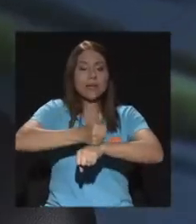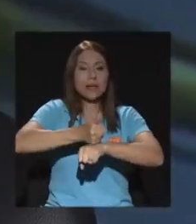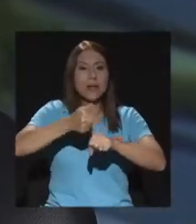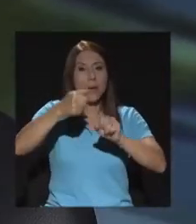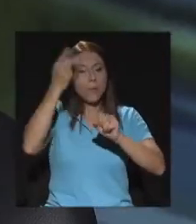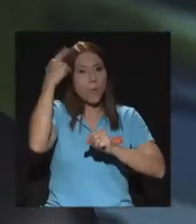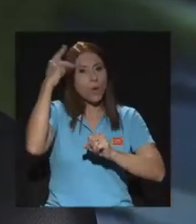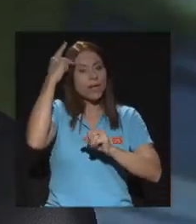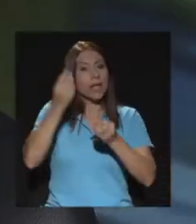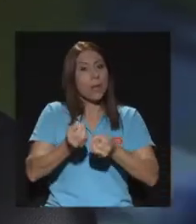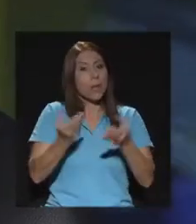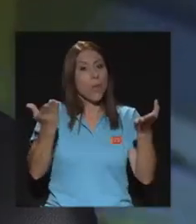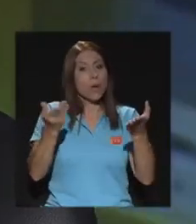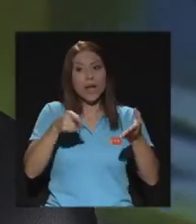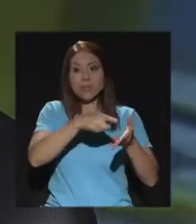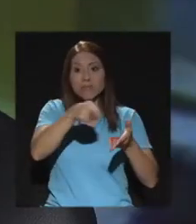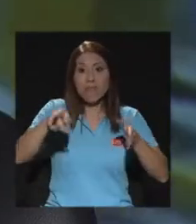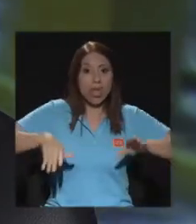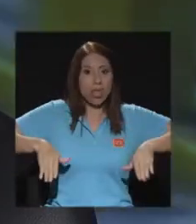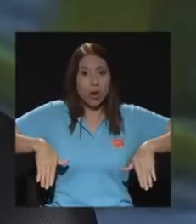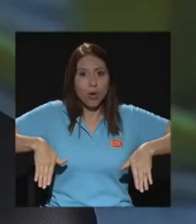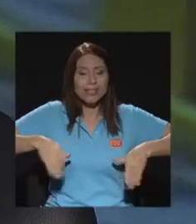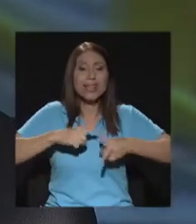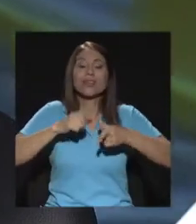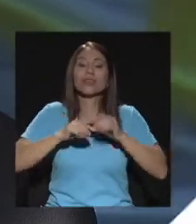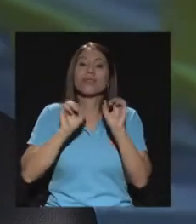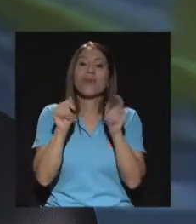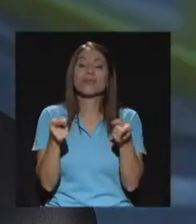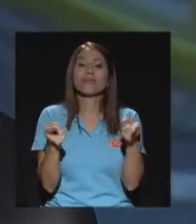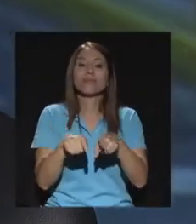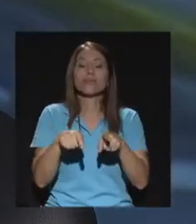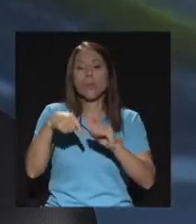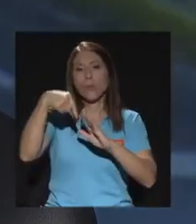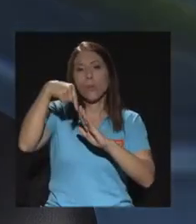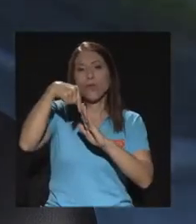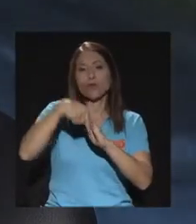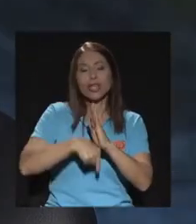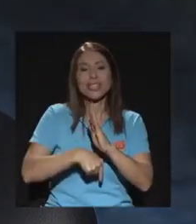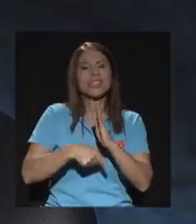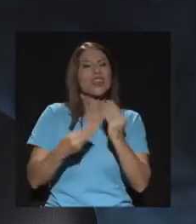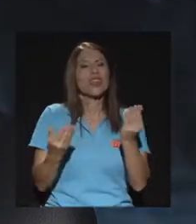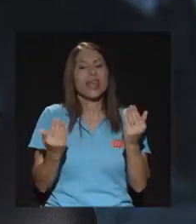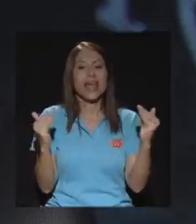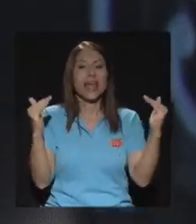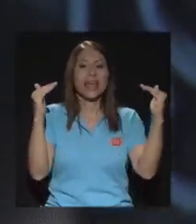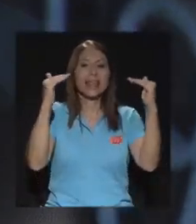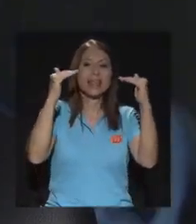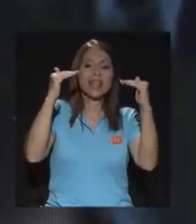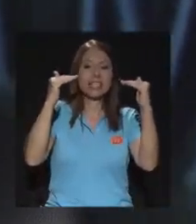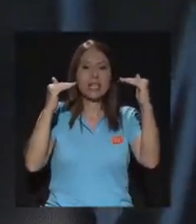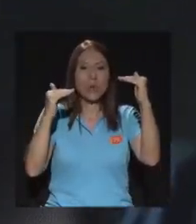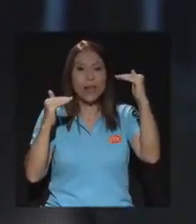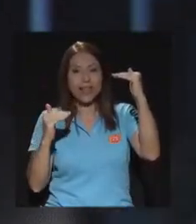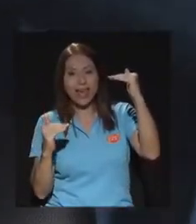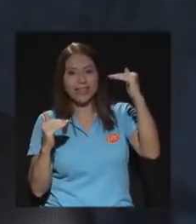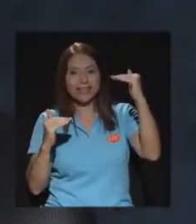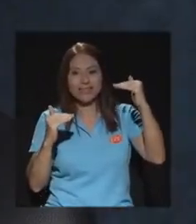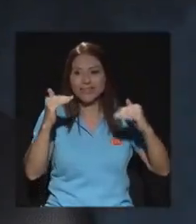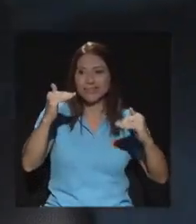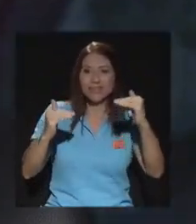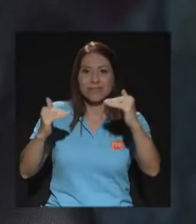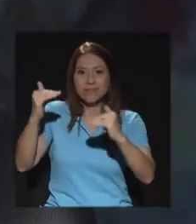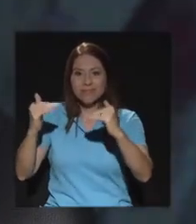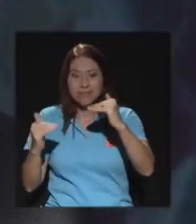lo hacen, podríamos degenerar precisamente en una profundización de las desigualdades y las disfuncionalidades que tiene el